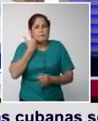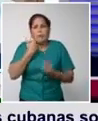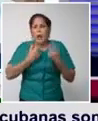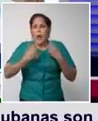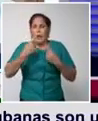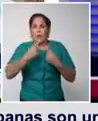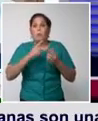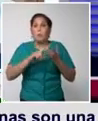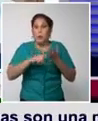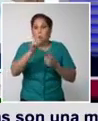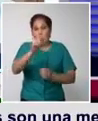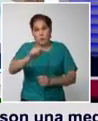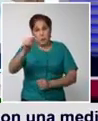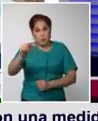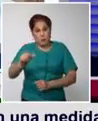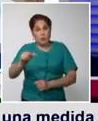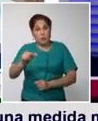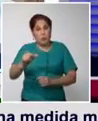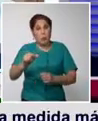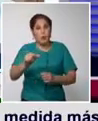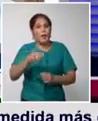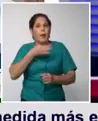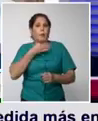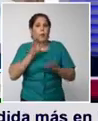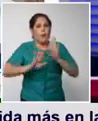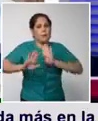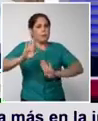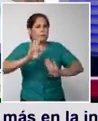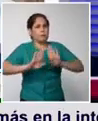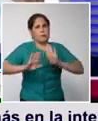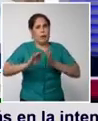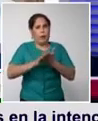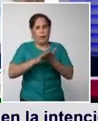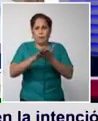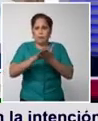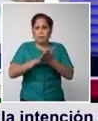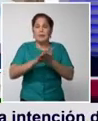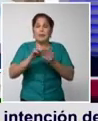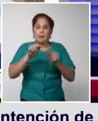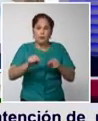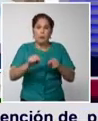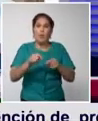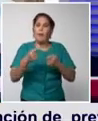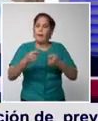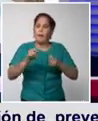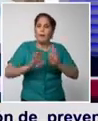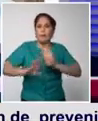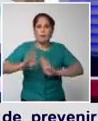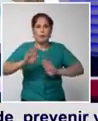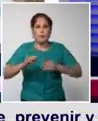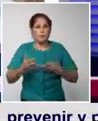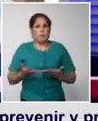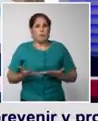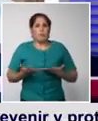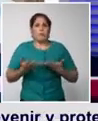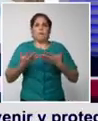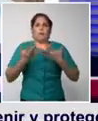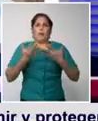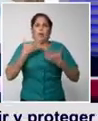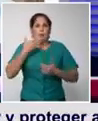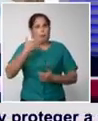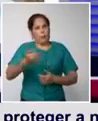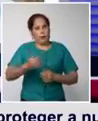estas personas es muy pobre, es decir, los títulos de anticuerpos y la capacidad funcional, es decir, de ser efectivos